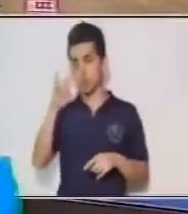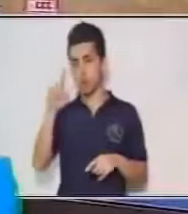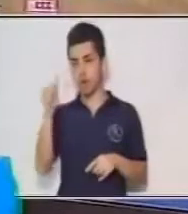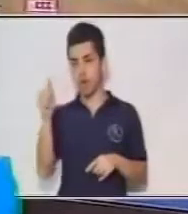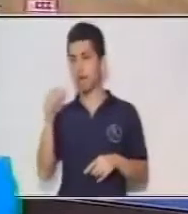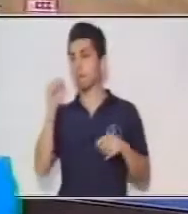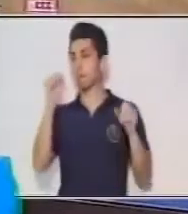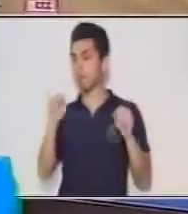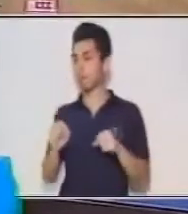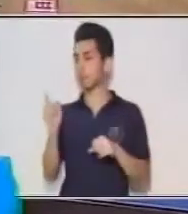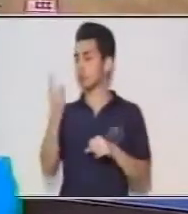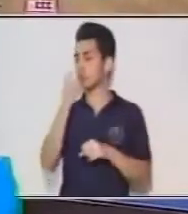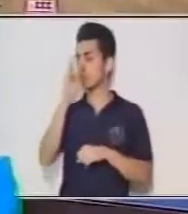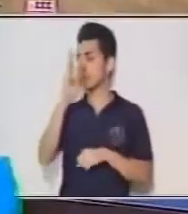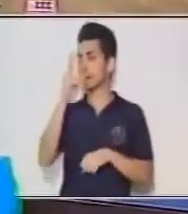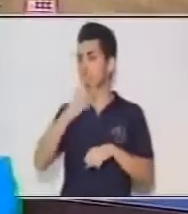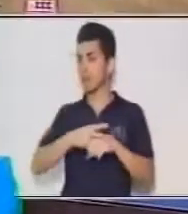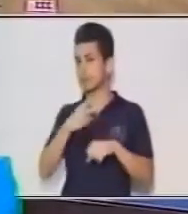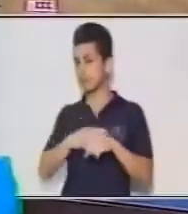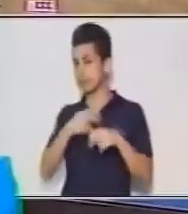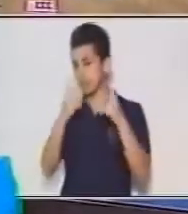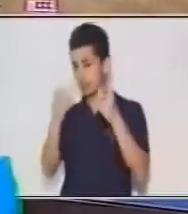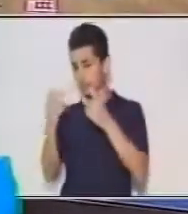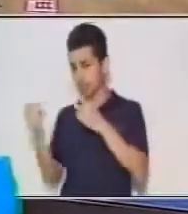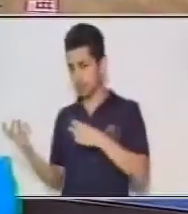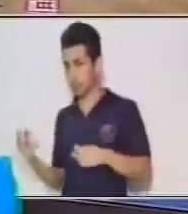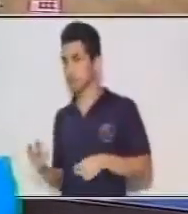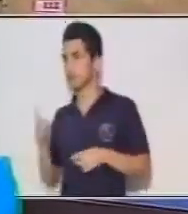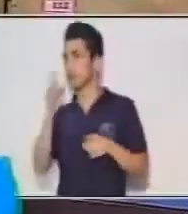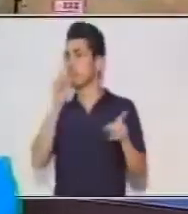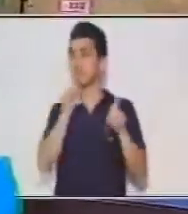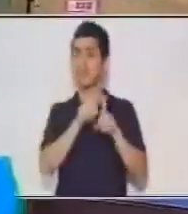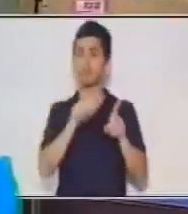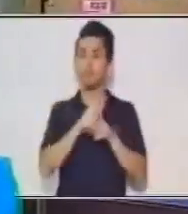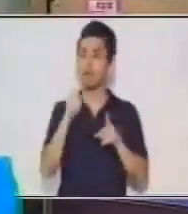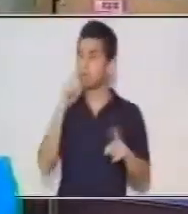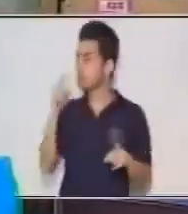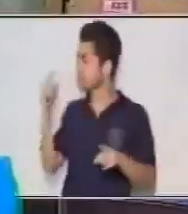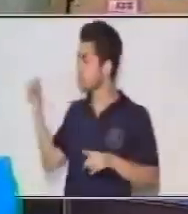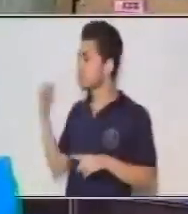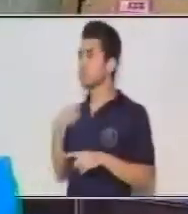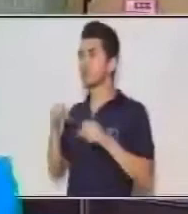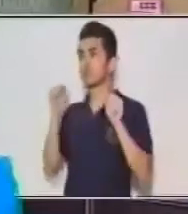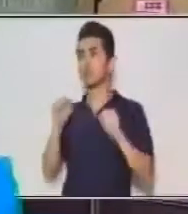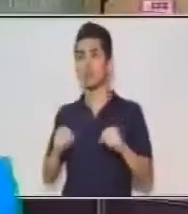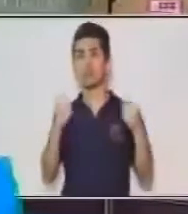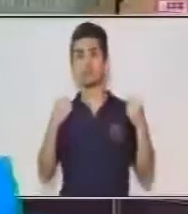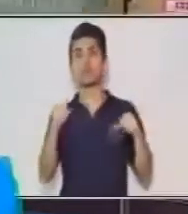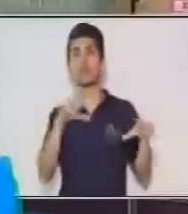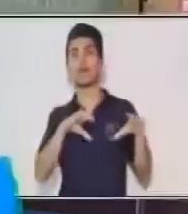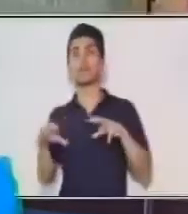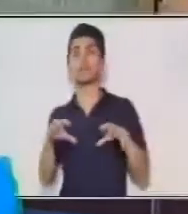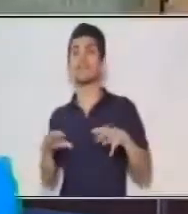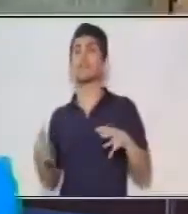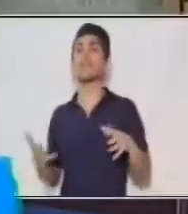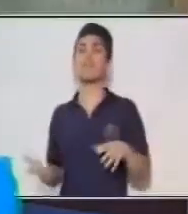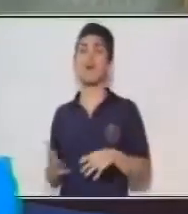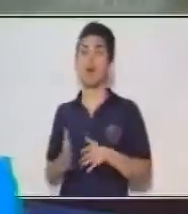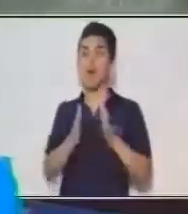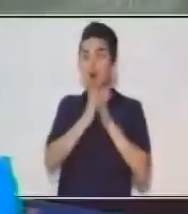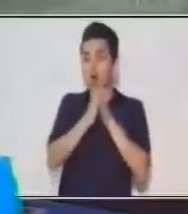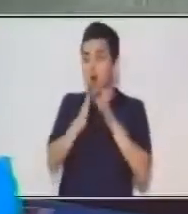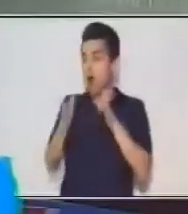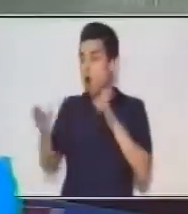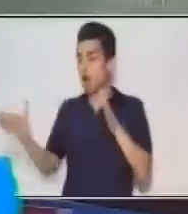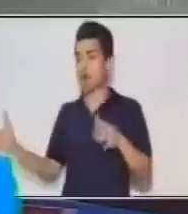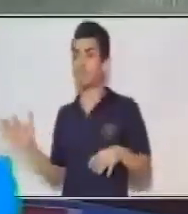3 veces se pueden repetir? También vimos nosotros que podemos realizar una actividad en un orden de